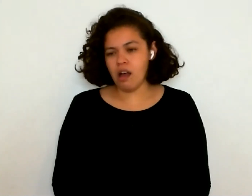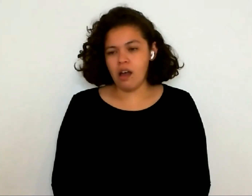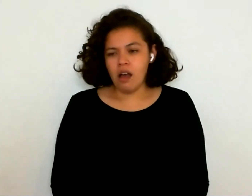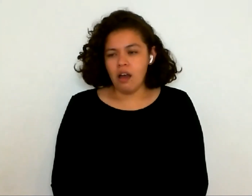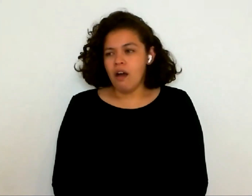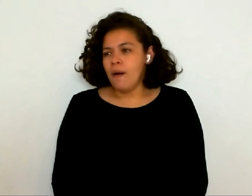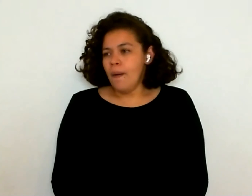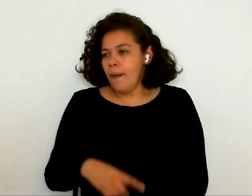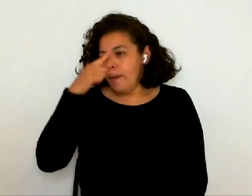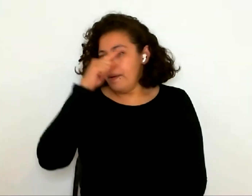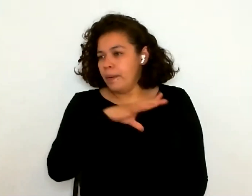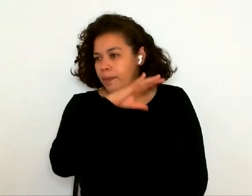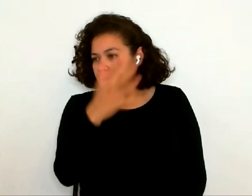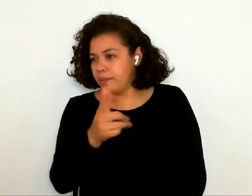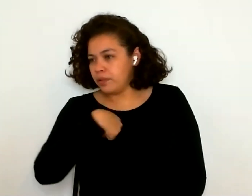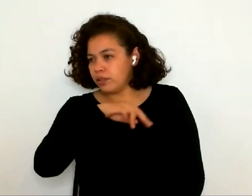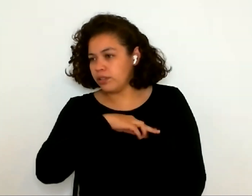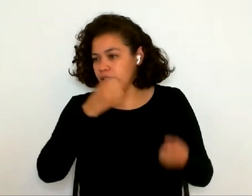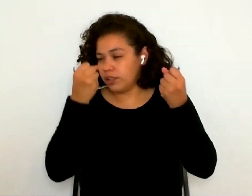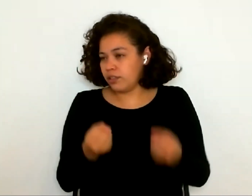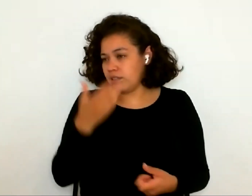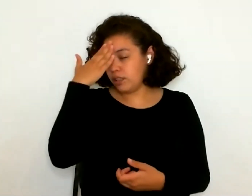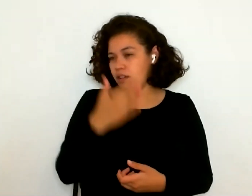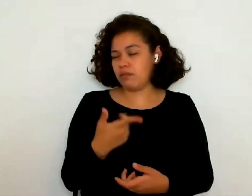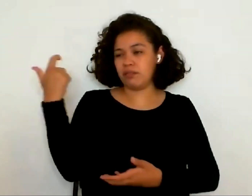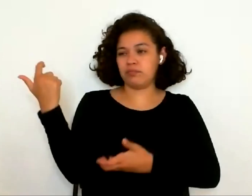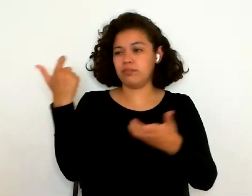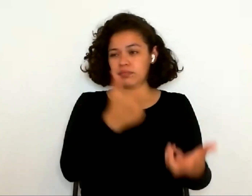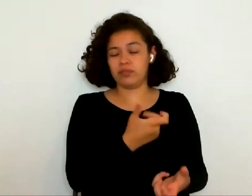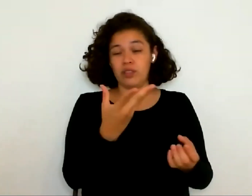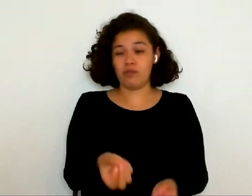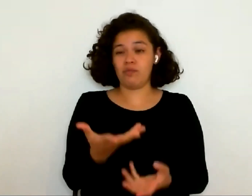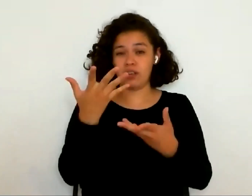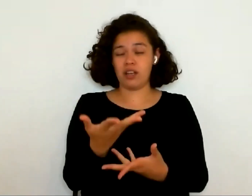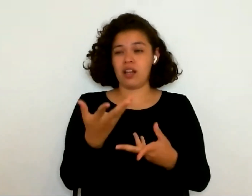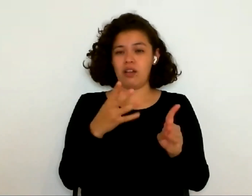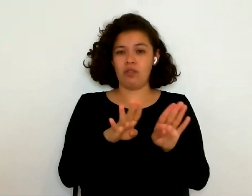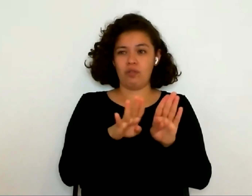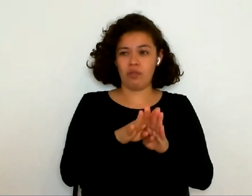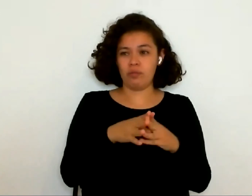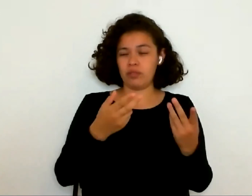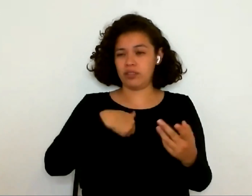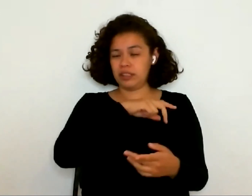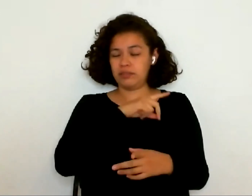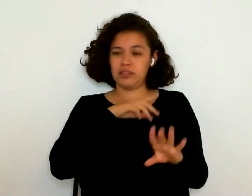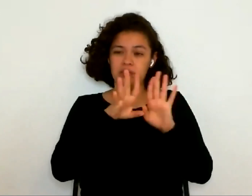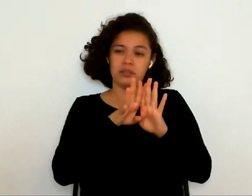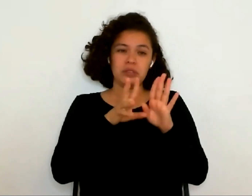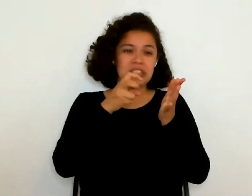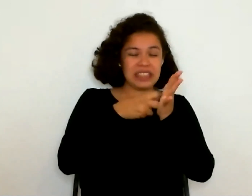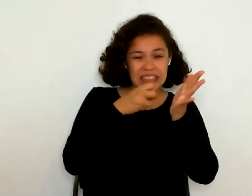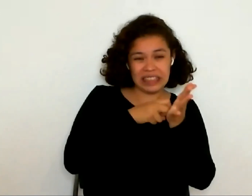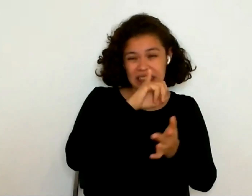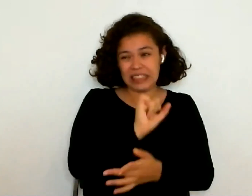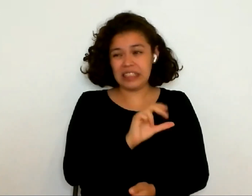tenemos la certeza de cuál va a ser el financiamiento, de cuál va a ser el recurso, y entonces tener que ir ajustando, y después